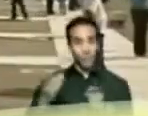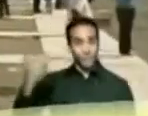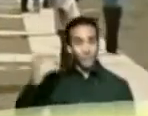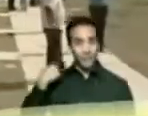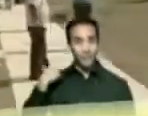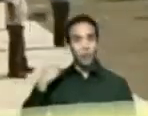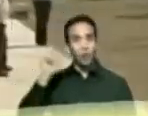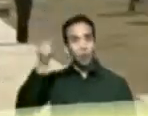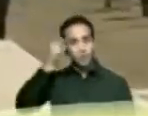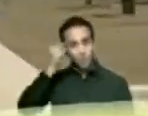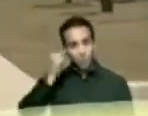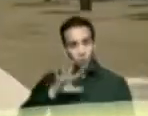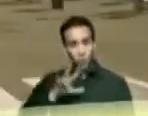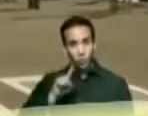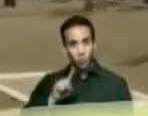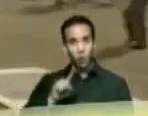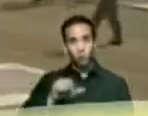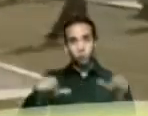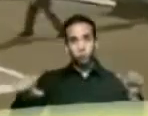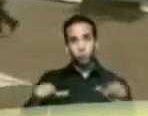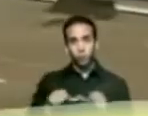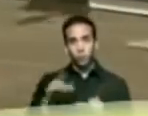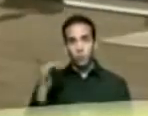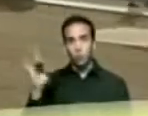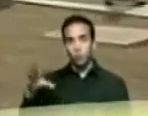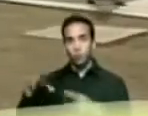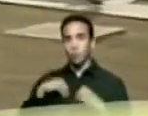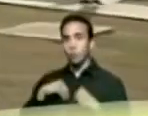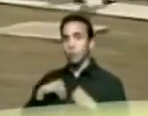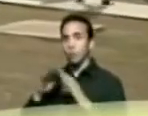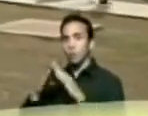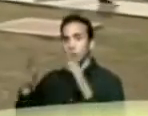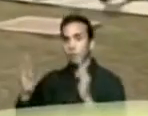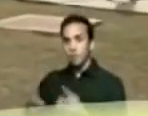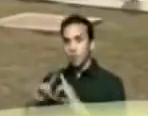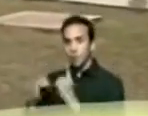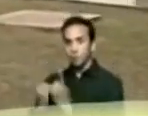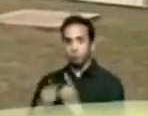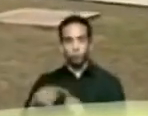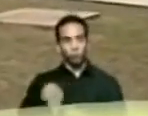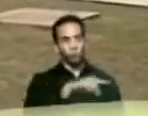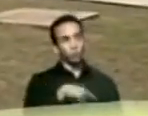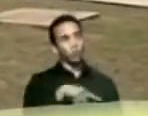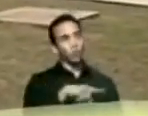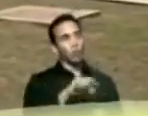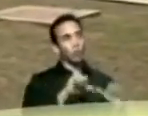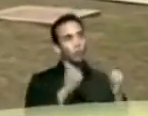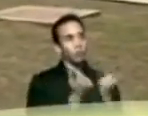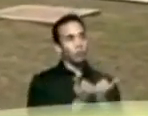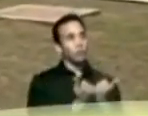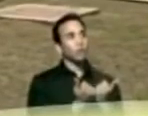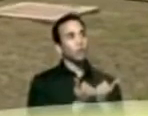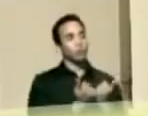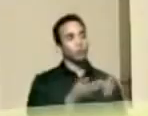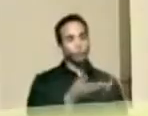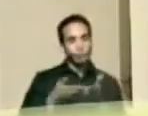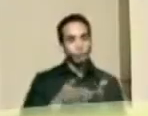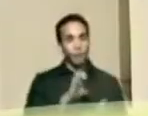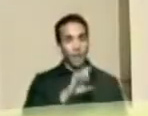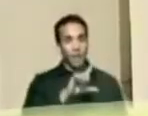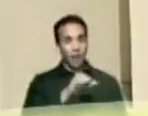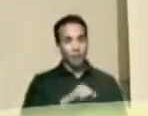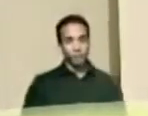los 51 lotes, 18 pertenecían a vivienda y el resto están en terrenos de la Autoridad de Puertos y de Lela. Actualmente Vivienda